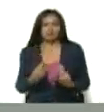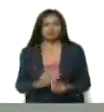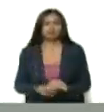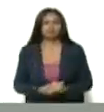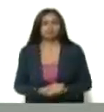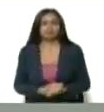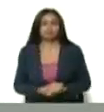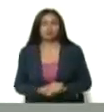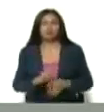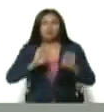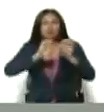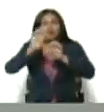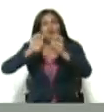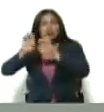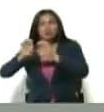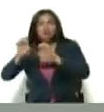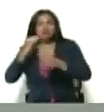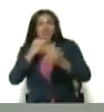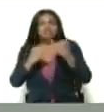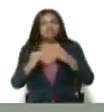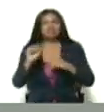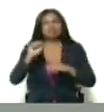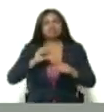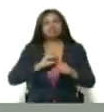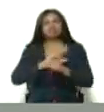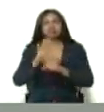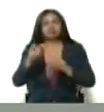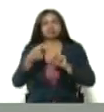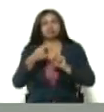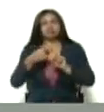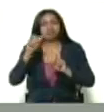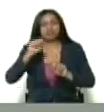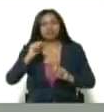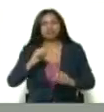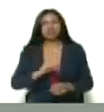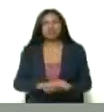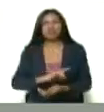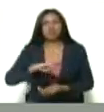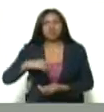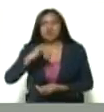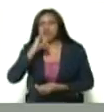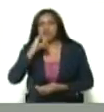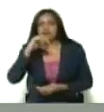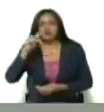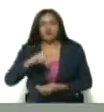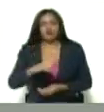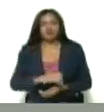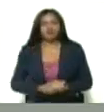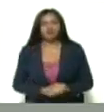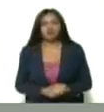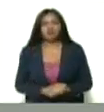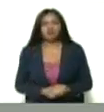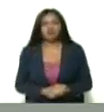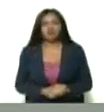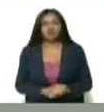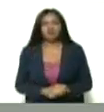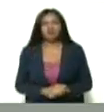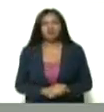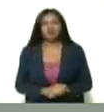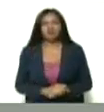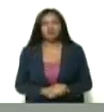donde se evalúa y al final da positivo en el examen que hemos informado hoy. Está